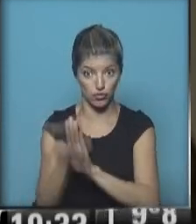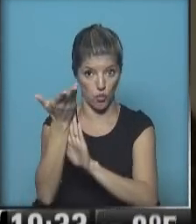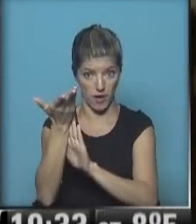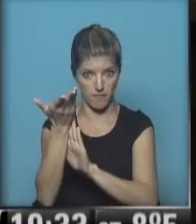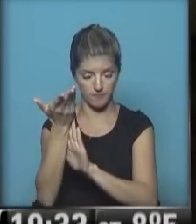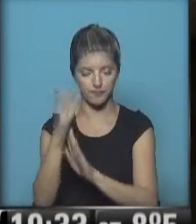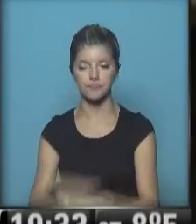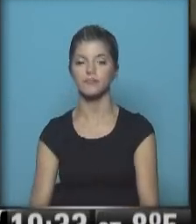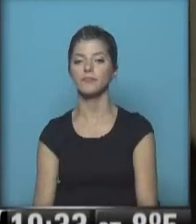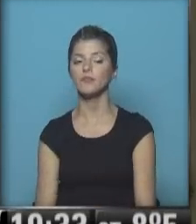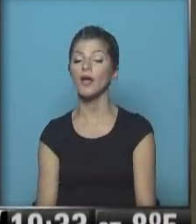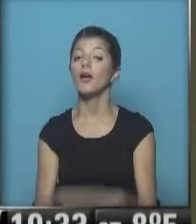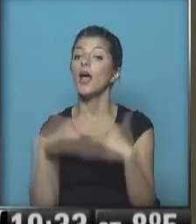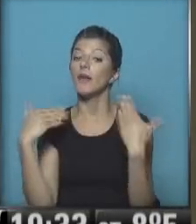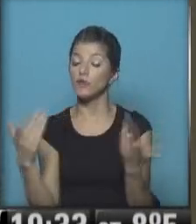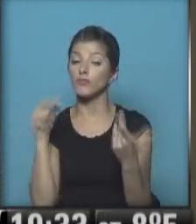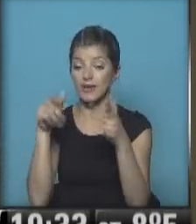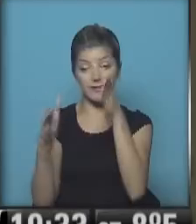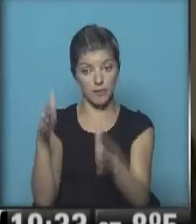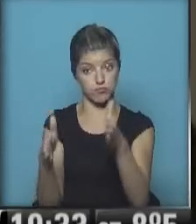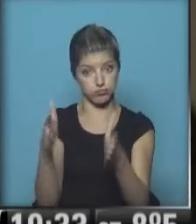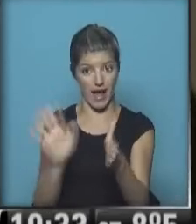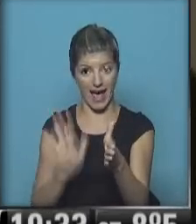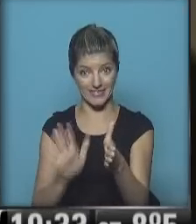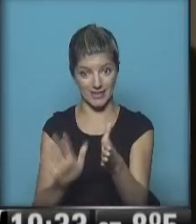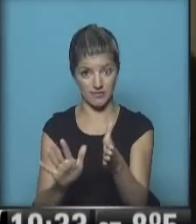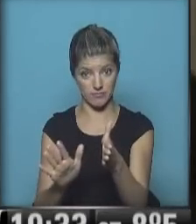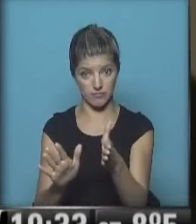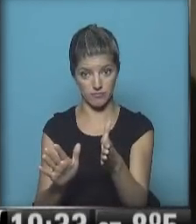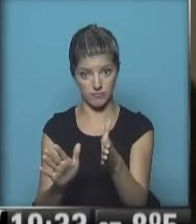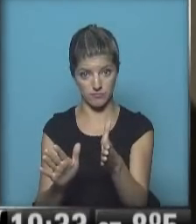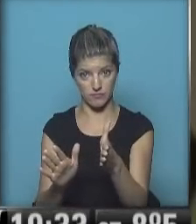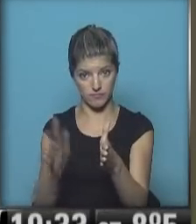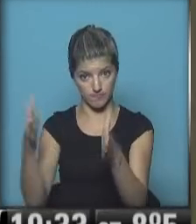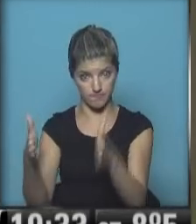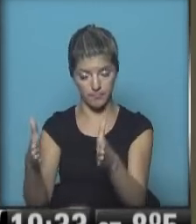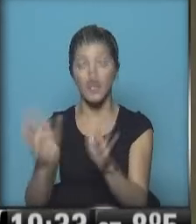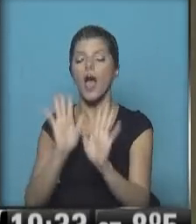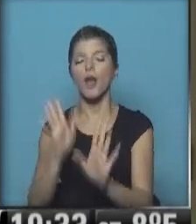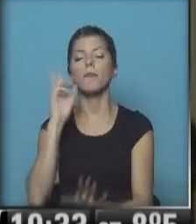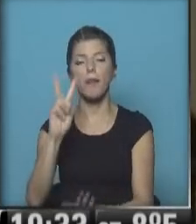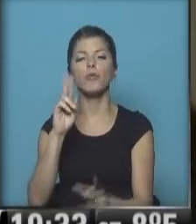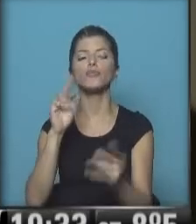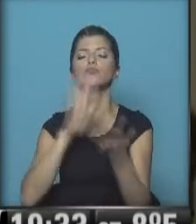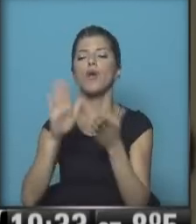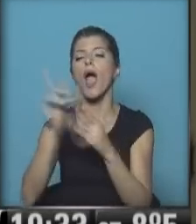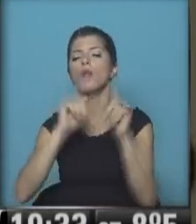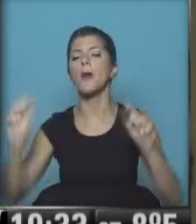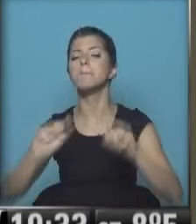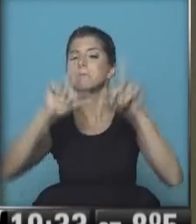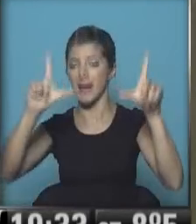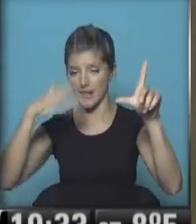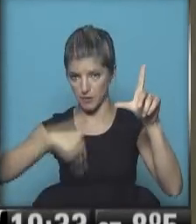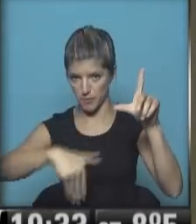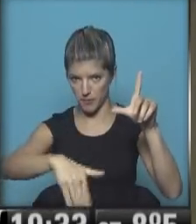Entonces, este es el parámetro, esta es la franja que se puede dar. Vamos a ir repasando algunas placas que se van a ir